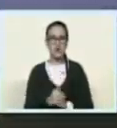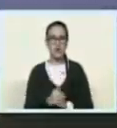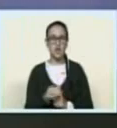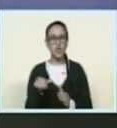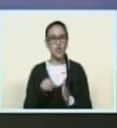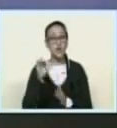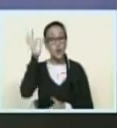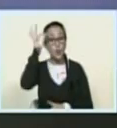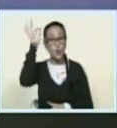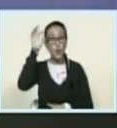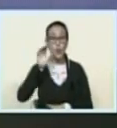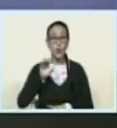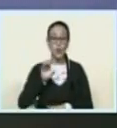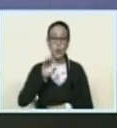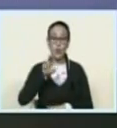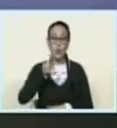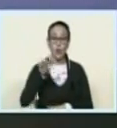Cuba,